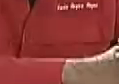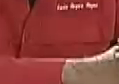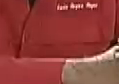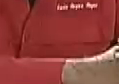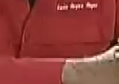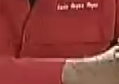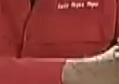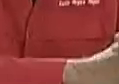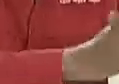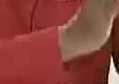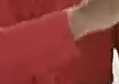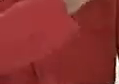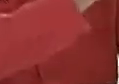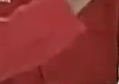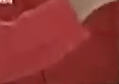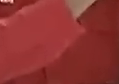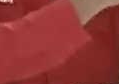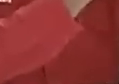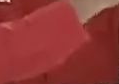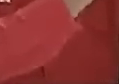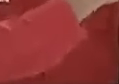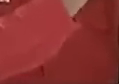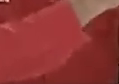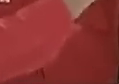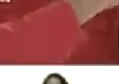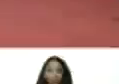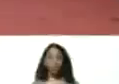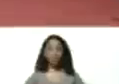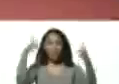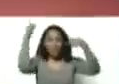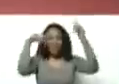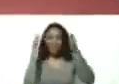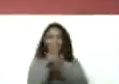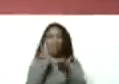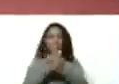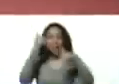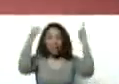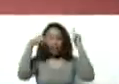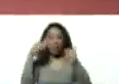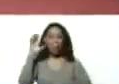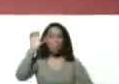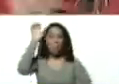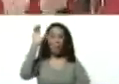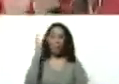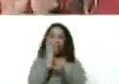Chávez, siempre Chávez, juez. Patria, siempre patria.